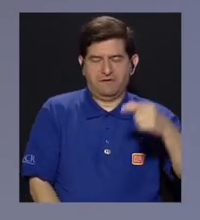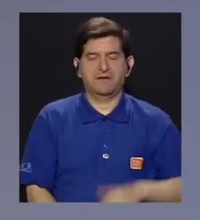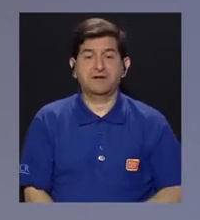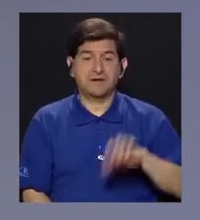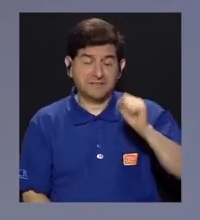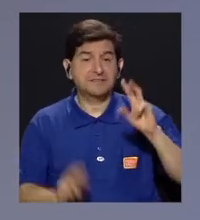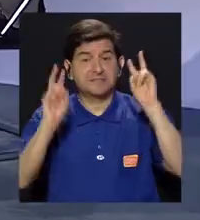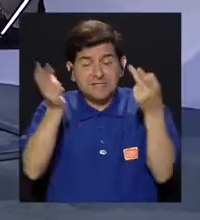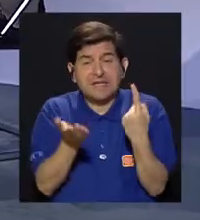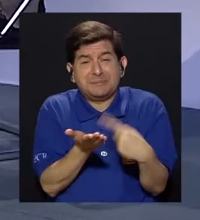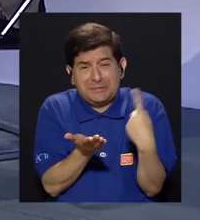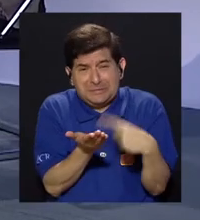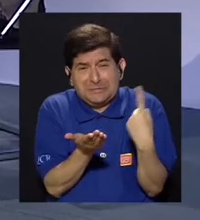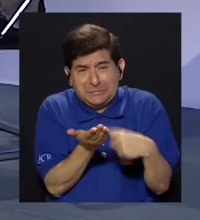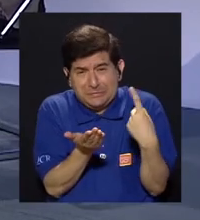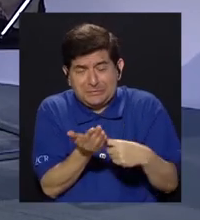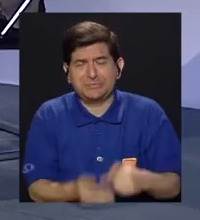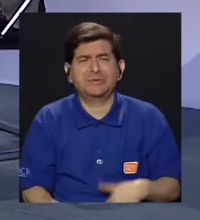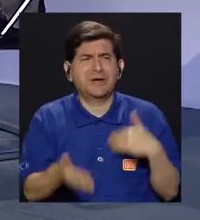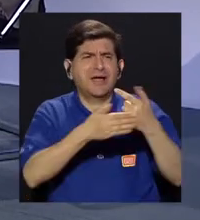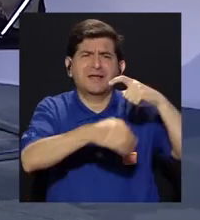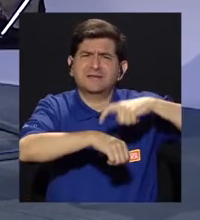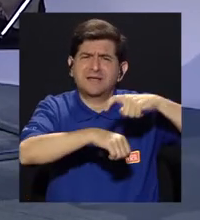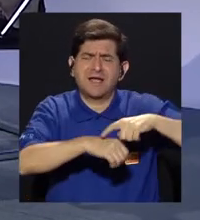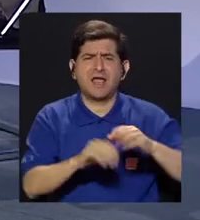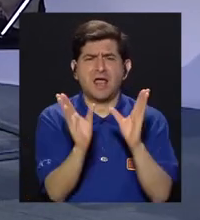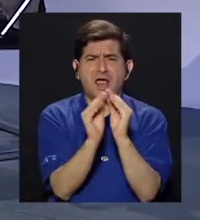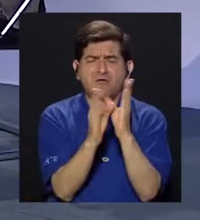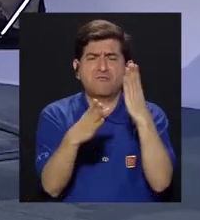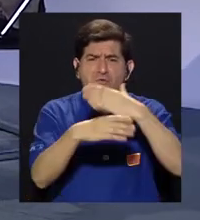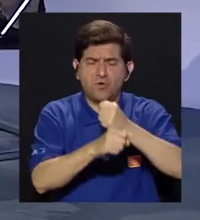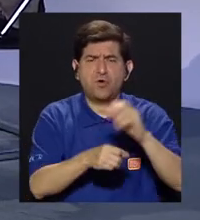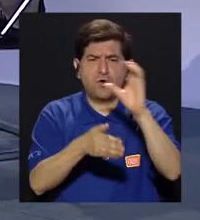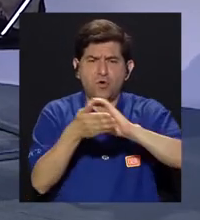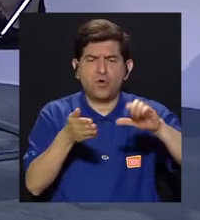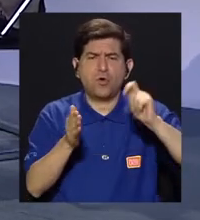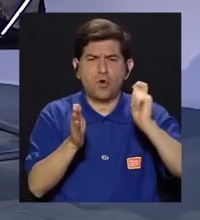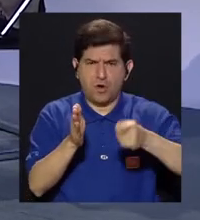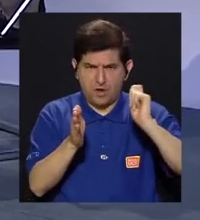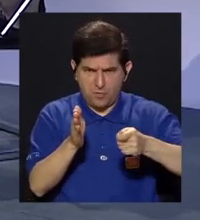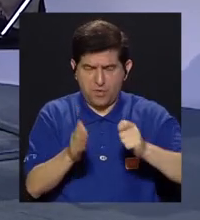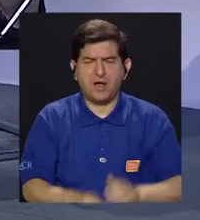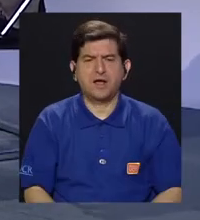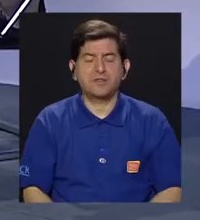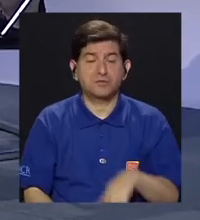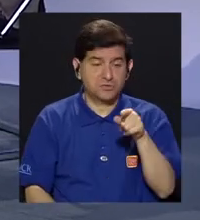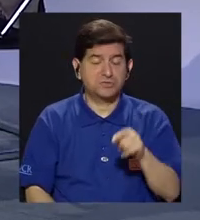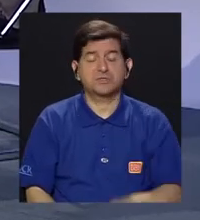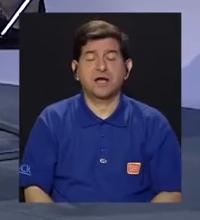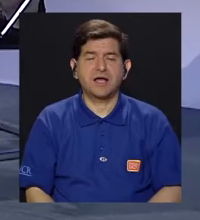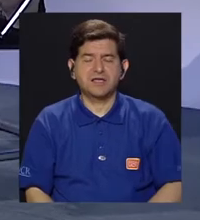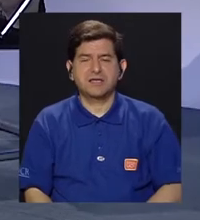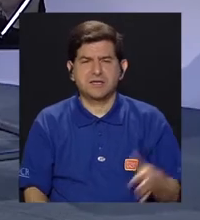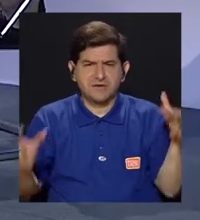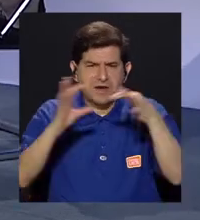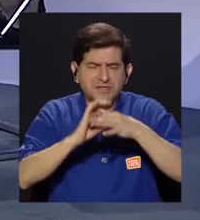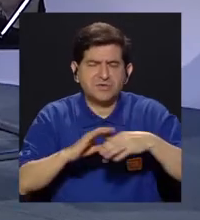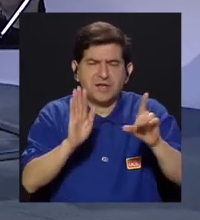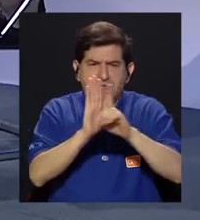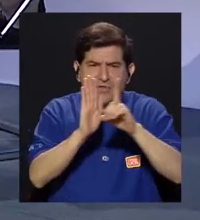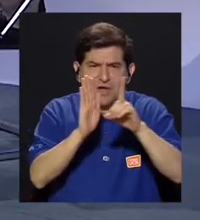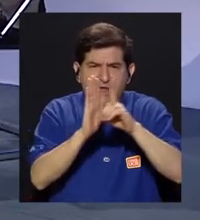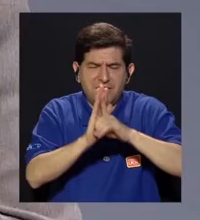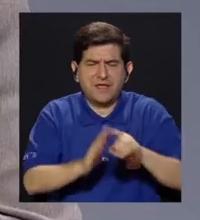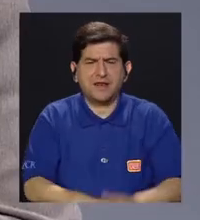si es que es un tema controversial recientemente en el foro que organizamos en el colegio abogados en el simposio de derecho